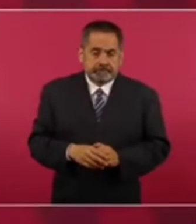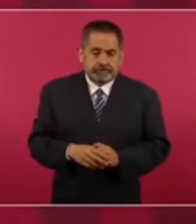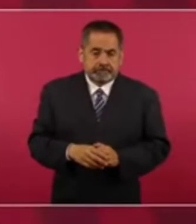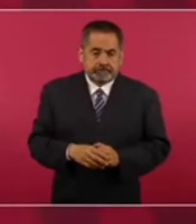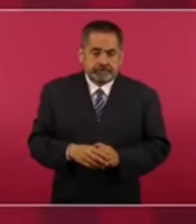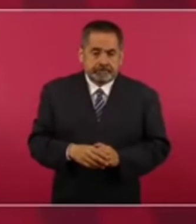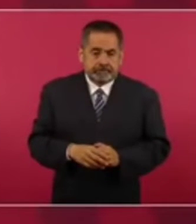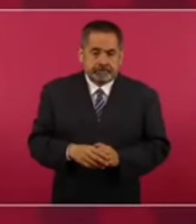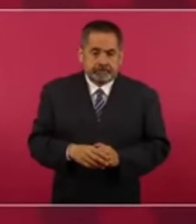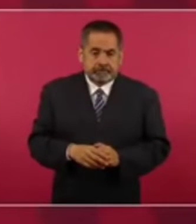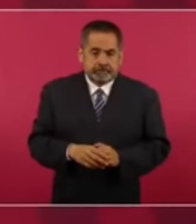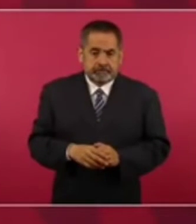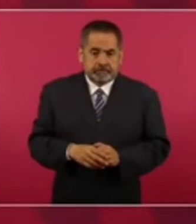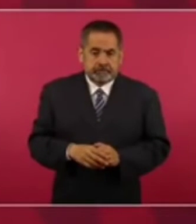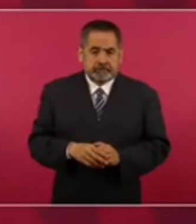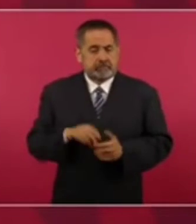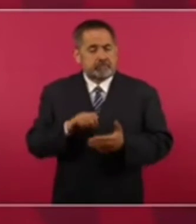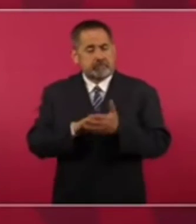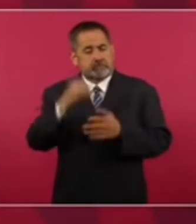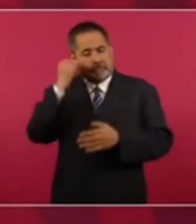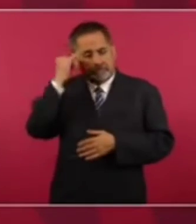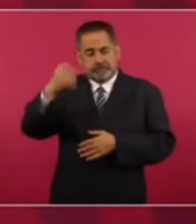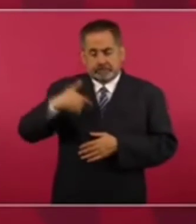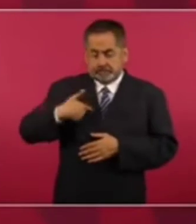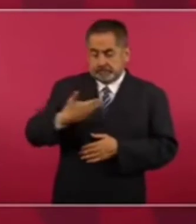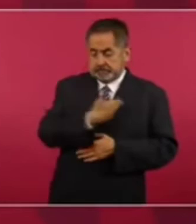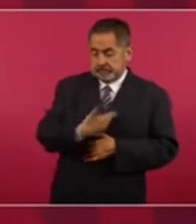el que el presidente de México